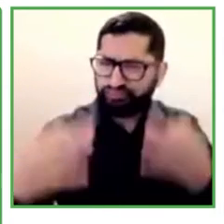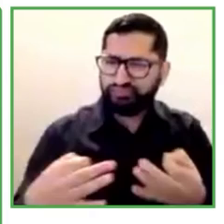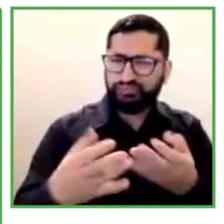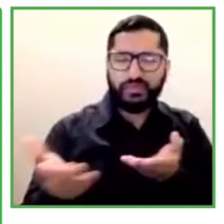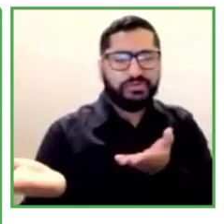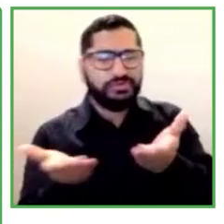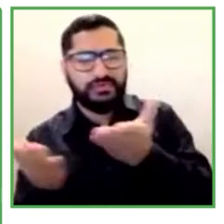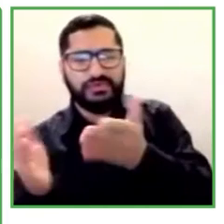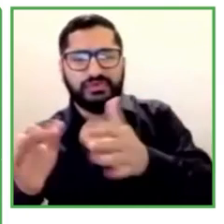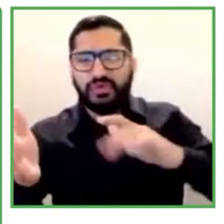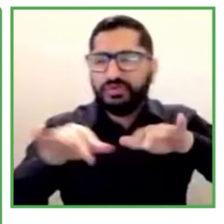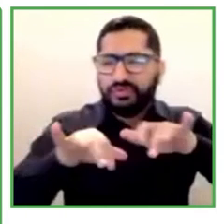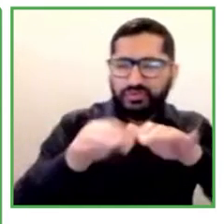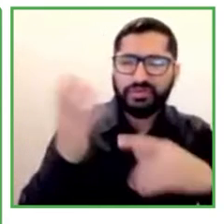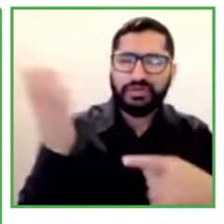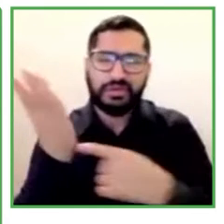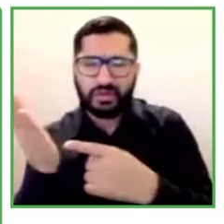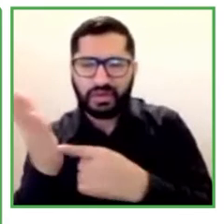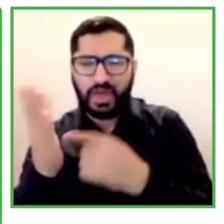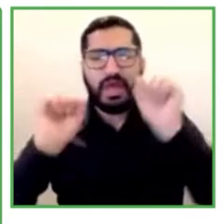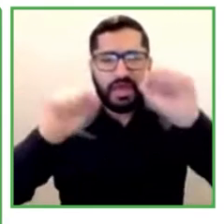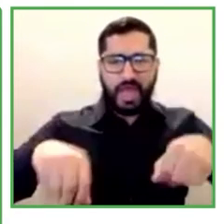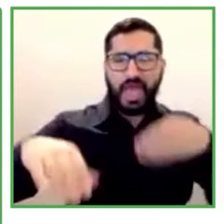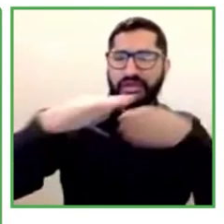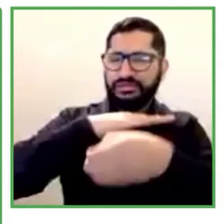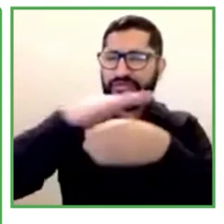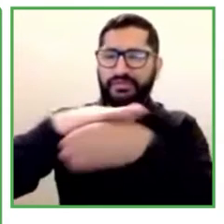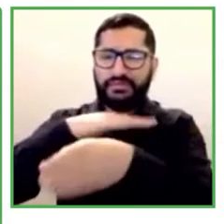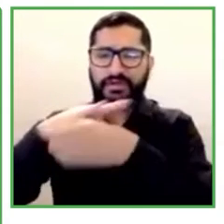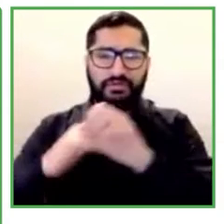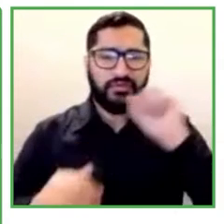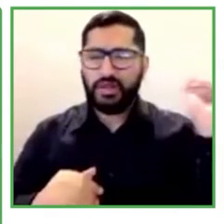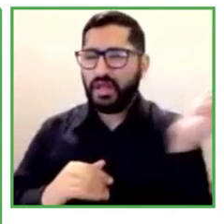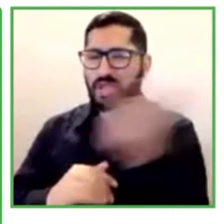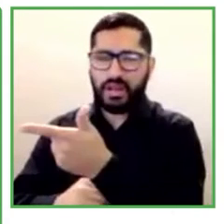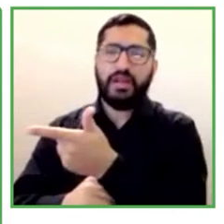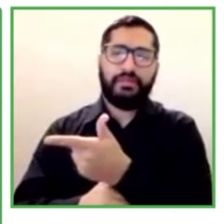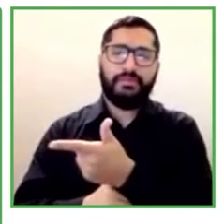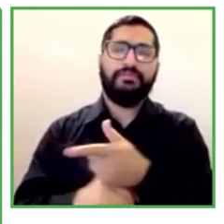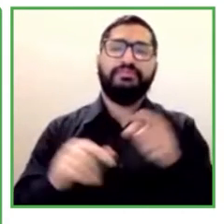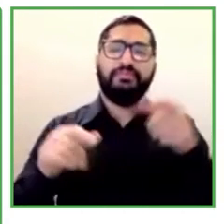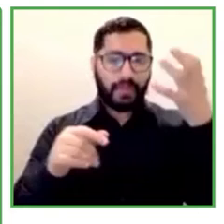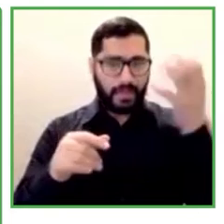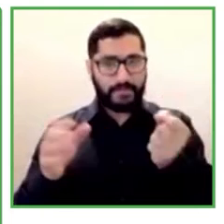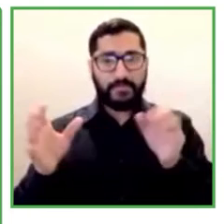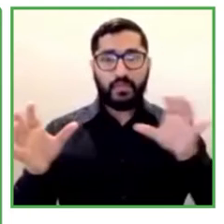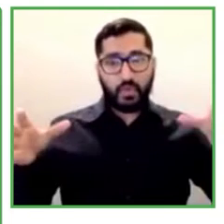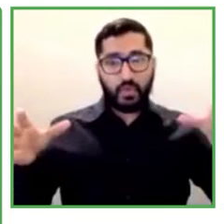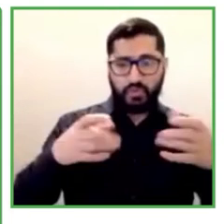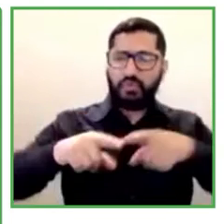su accesibilidad y usabilidad para todos. Tener un equipo diverso realmente marca la diferencia acá.